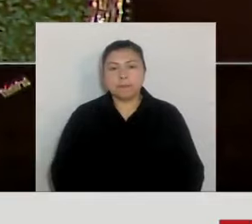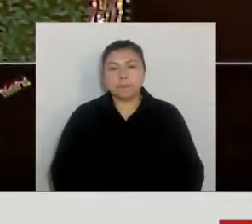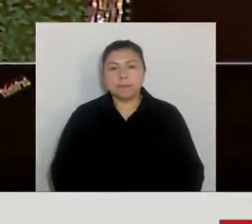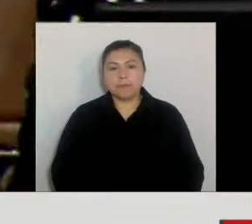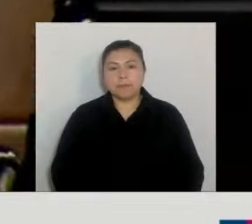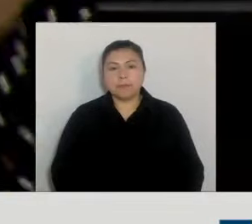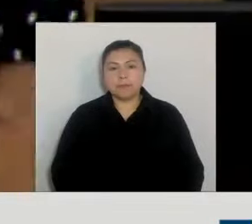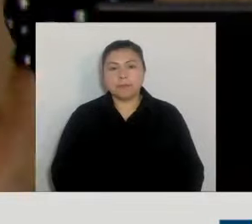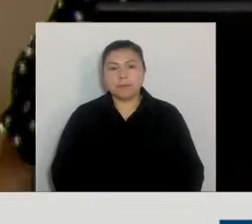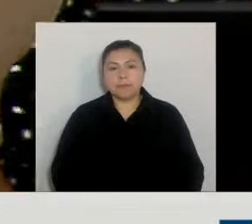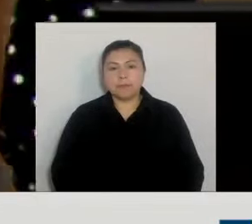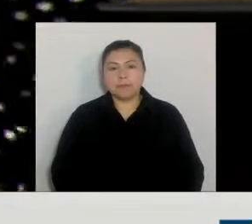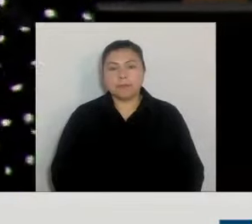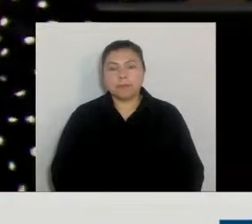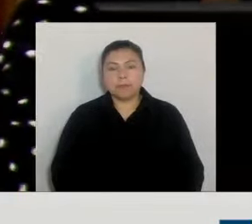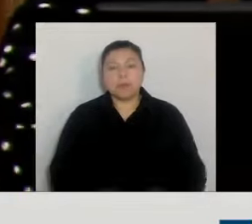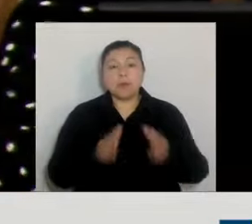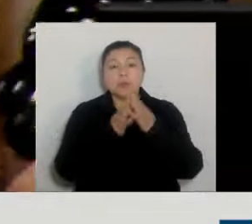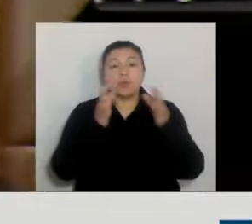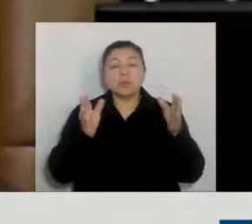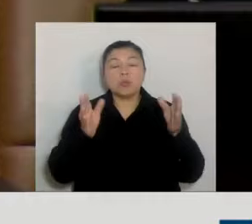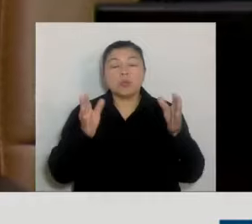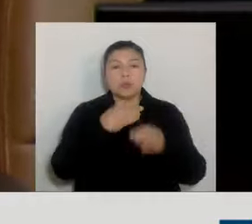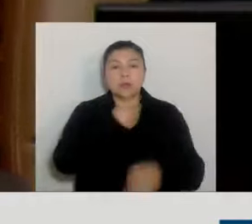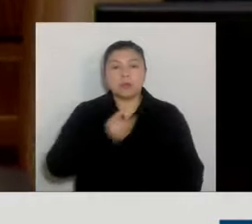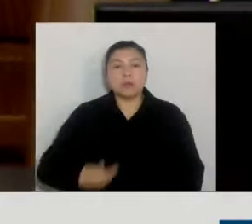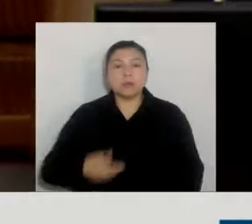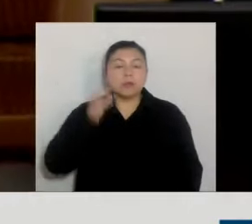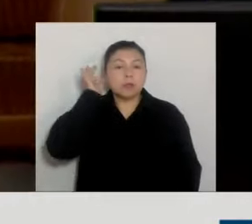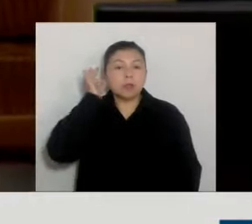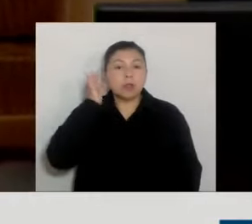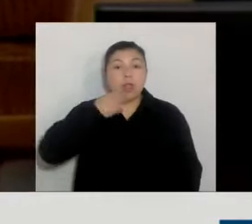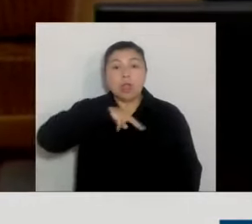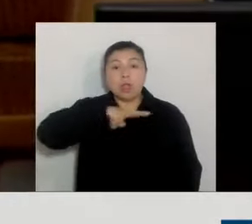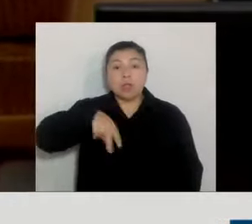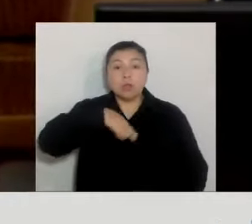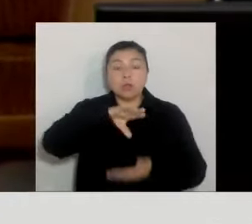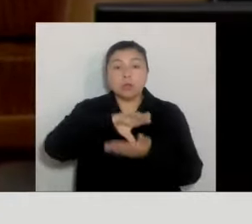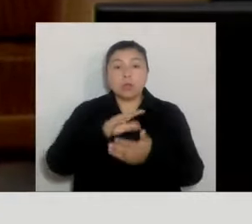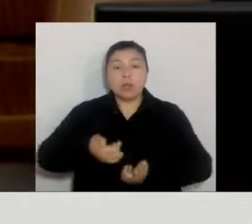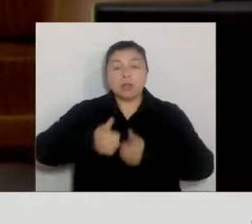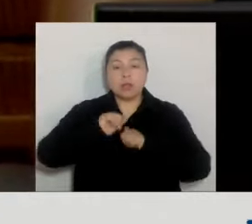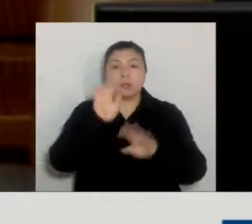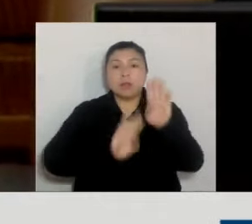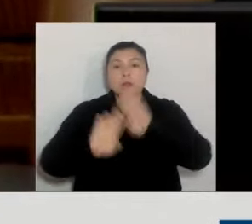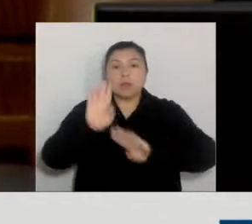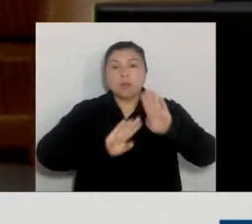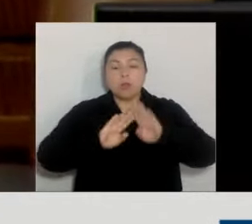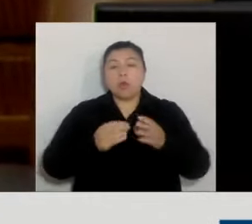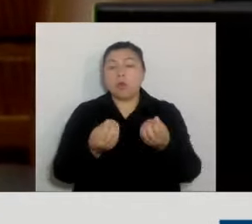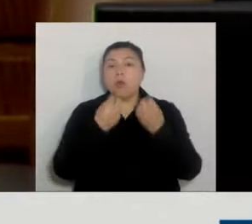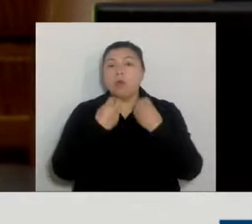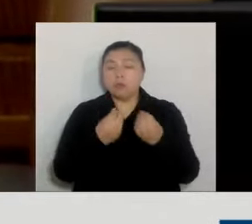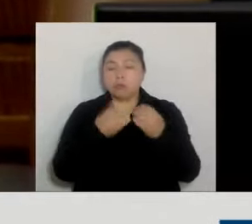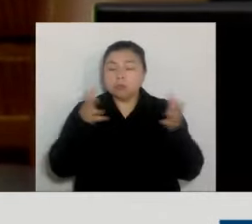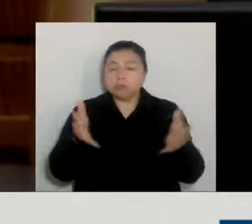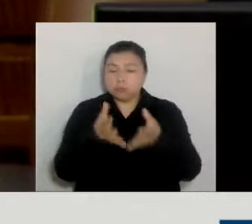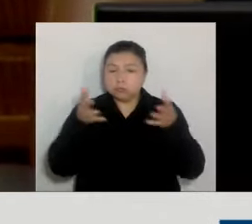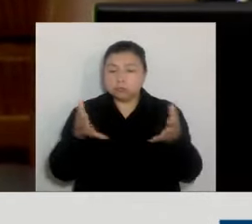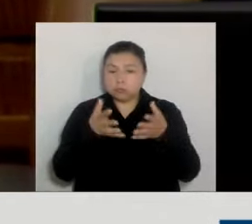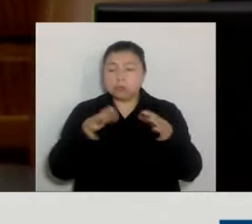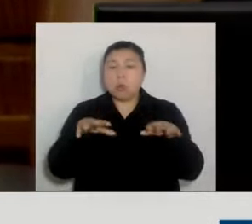Tello Muchas gracias presidenta en nuestro país El desafío de la protección buen uso y promoción del